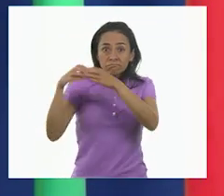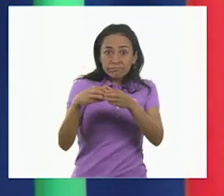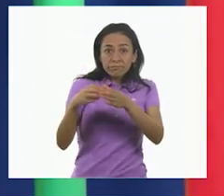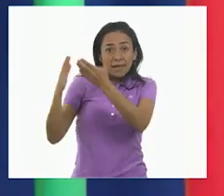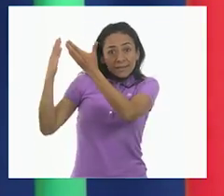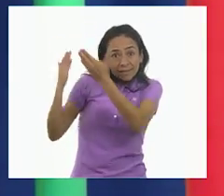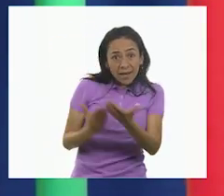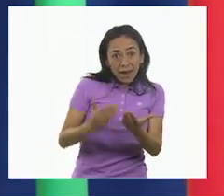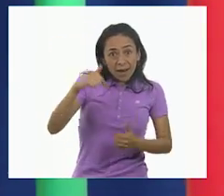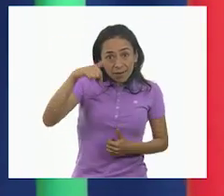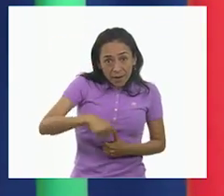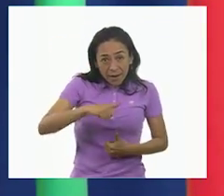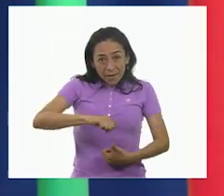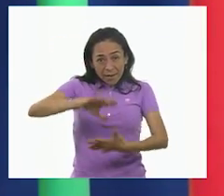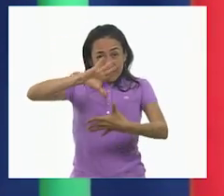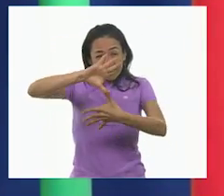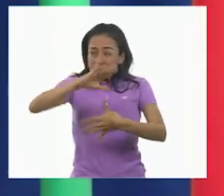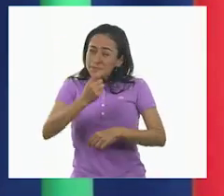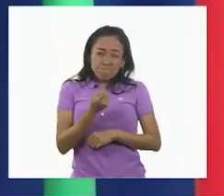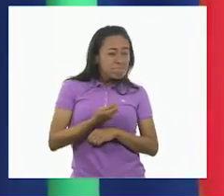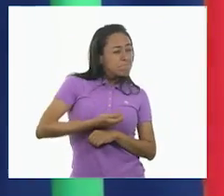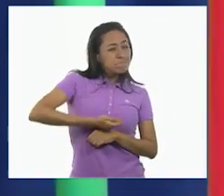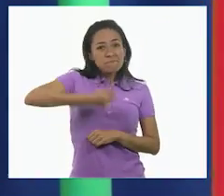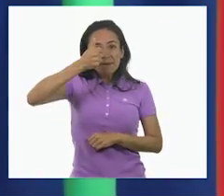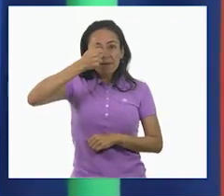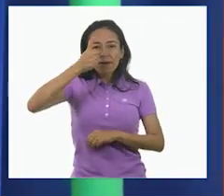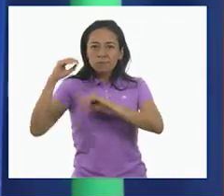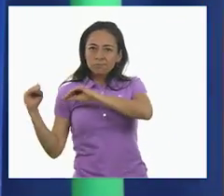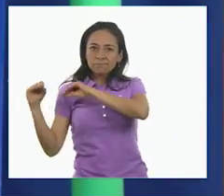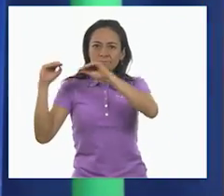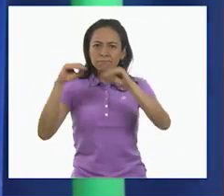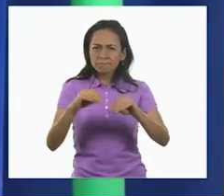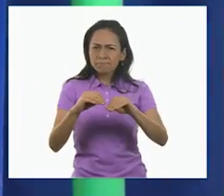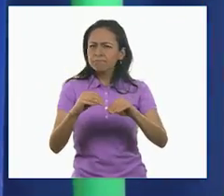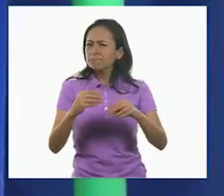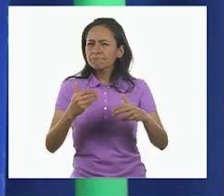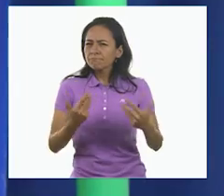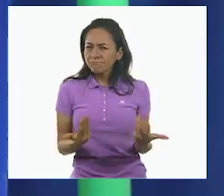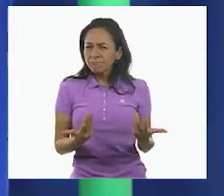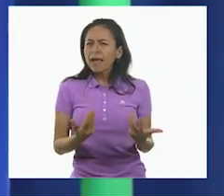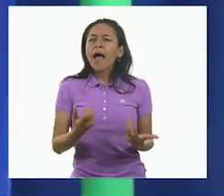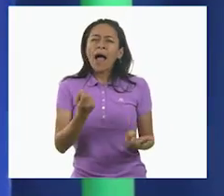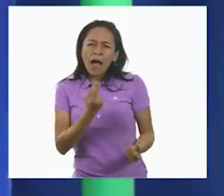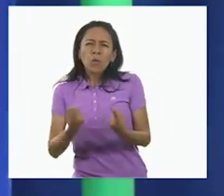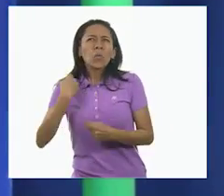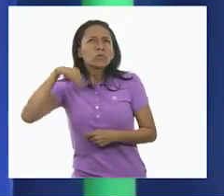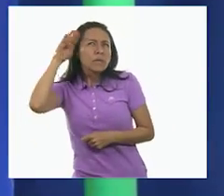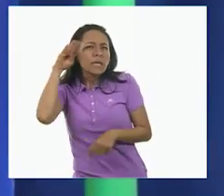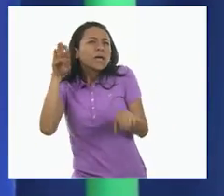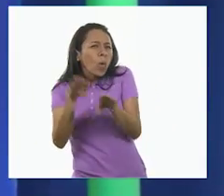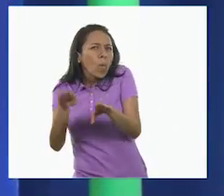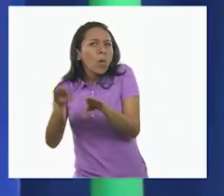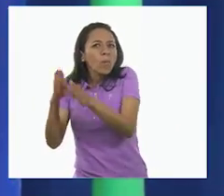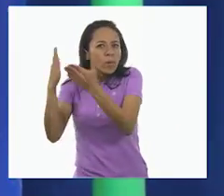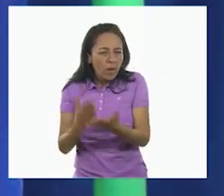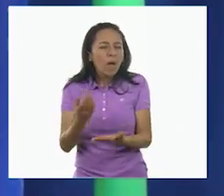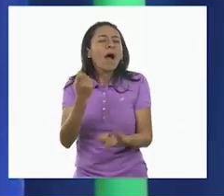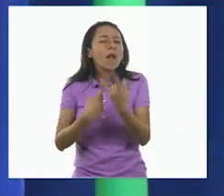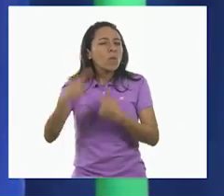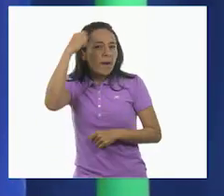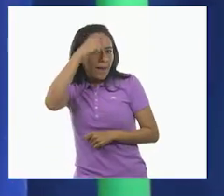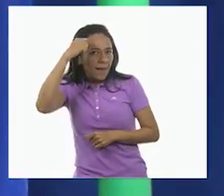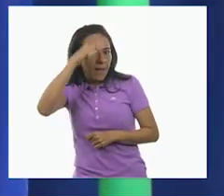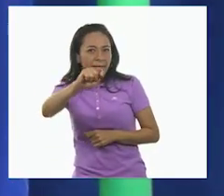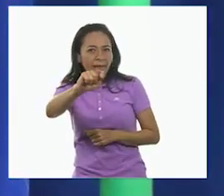continente, llegaron derivado, entre otras teorías, una que es la más reconocida, por llamarle de alguna